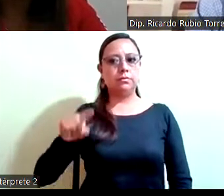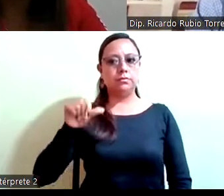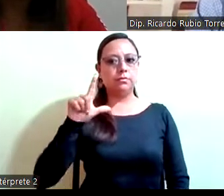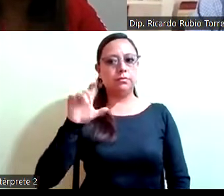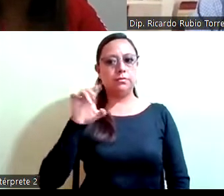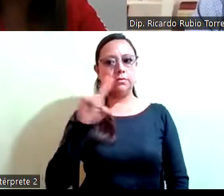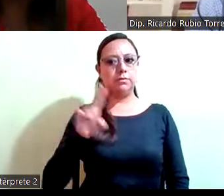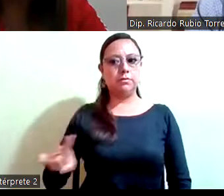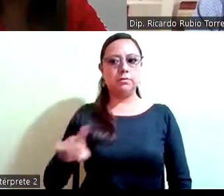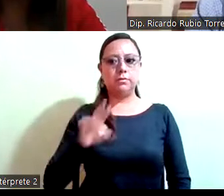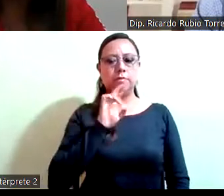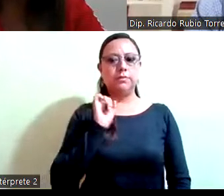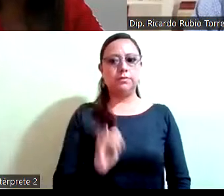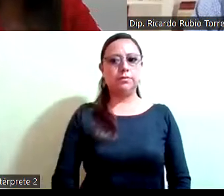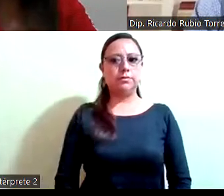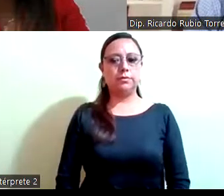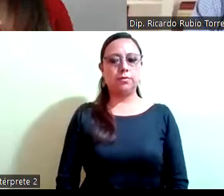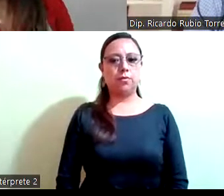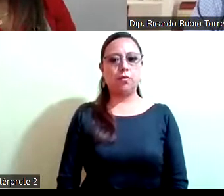González Carrillo, a favor.